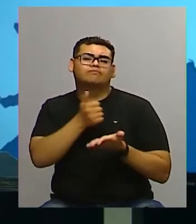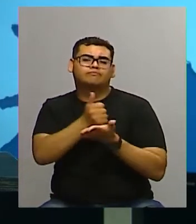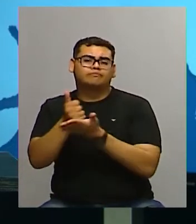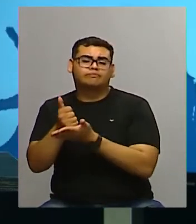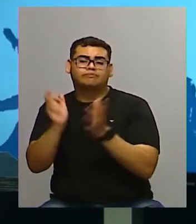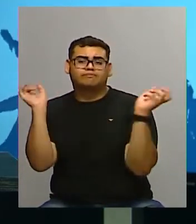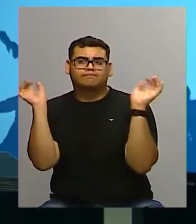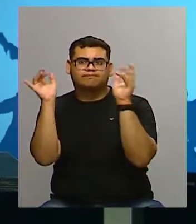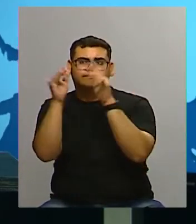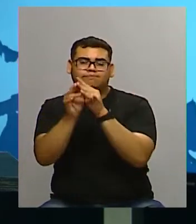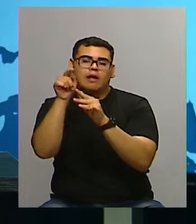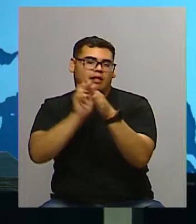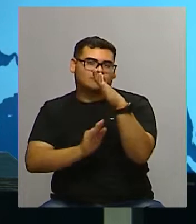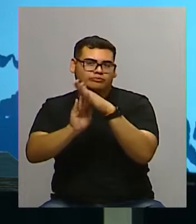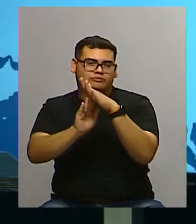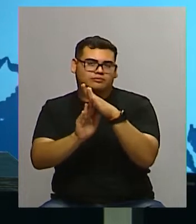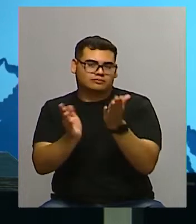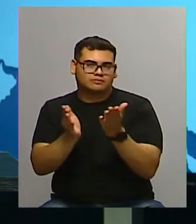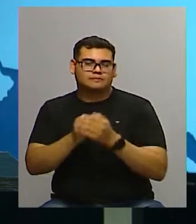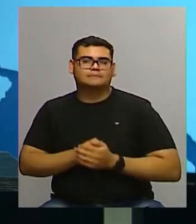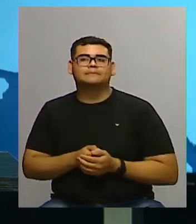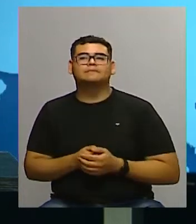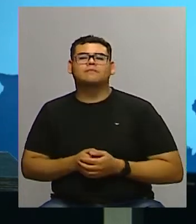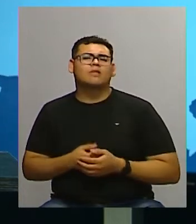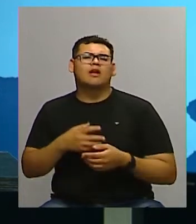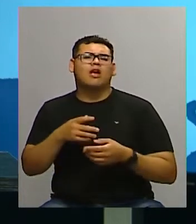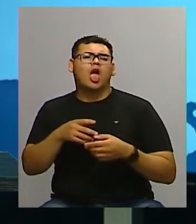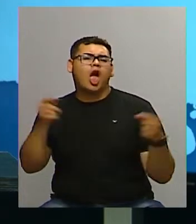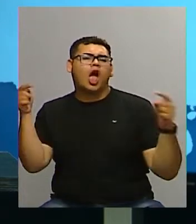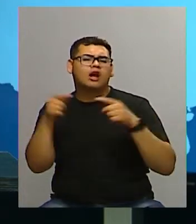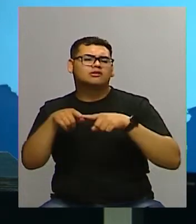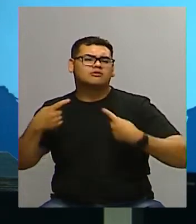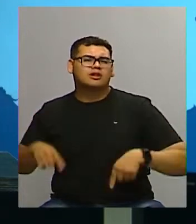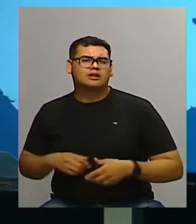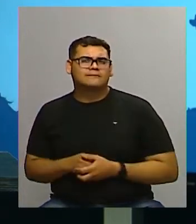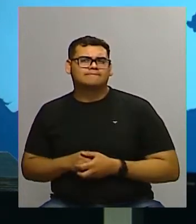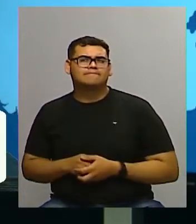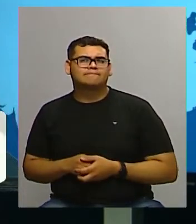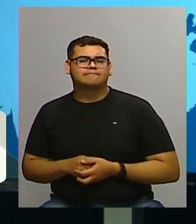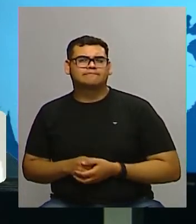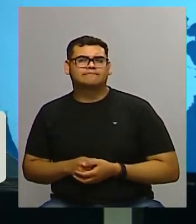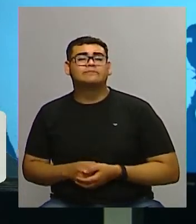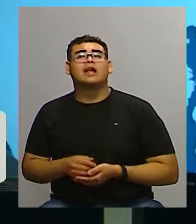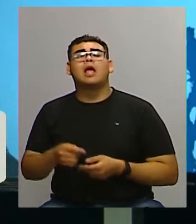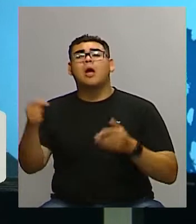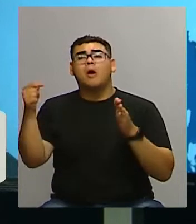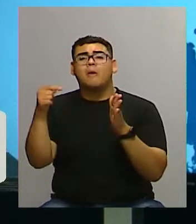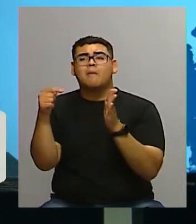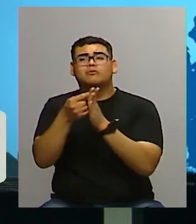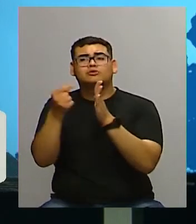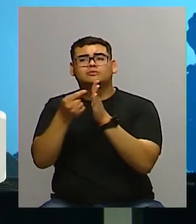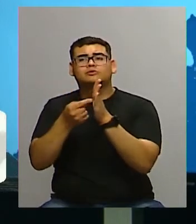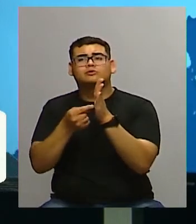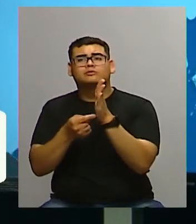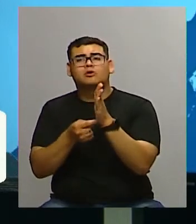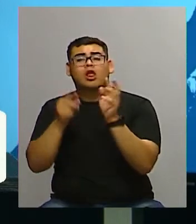están puestos en las potencias, ¿no? Con la intención de analizar qué se hizo a partir de los puntos que se